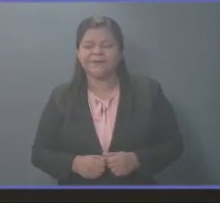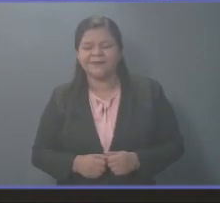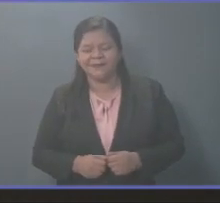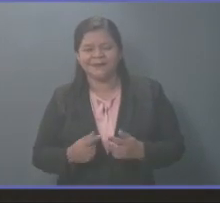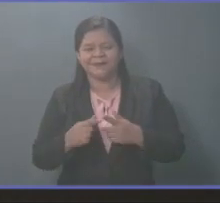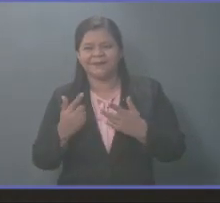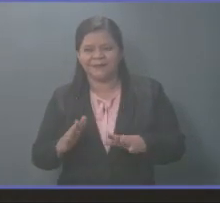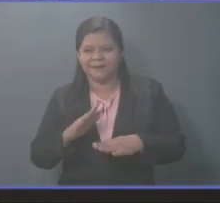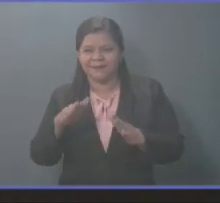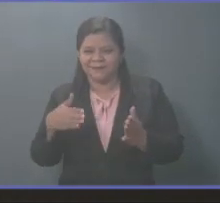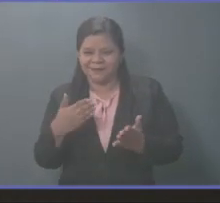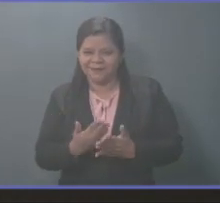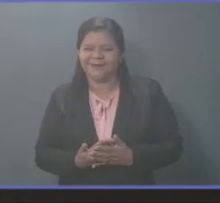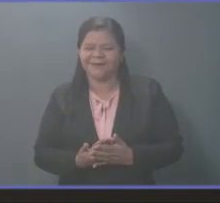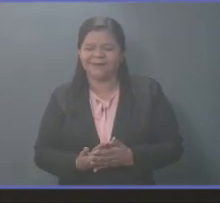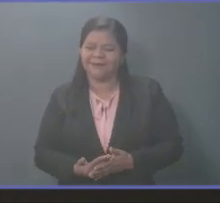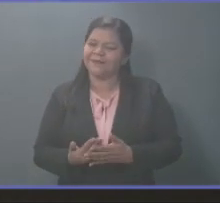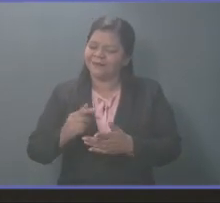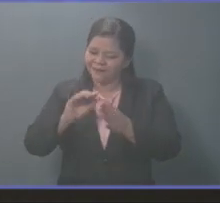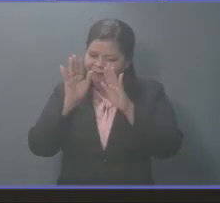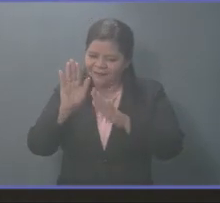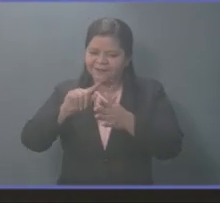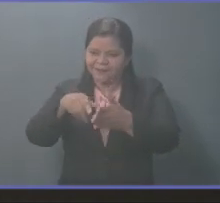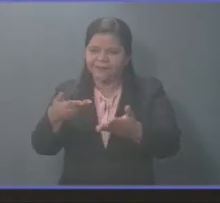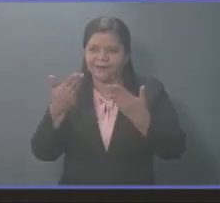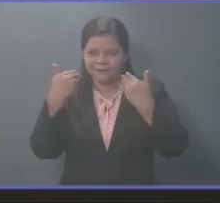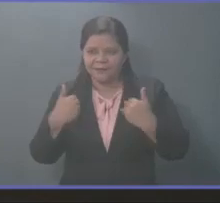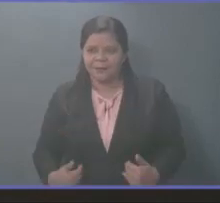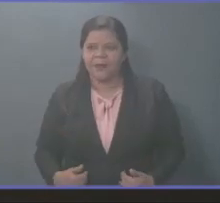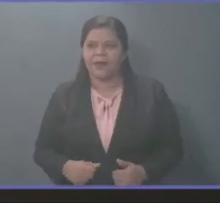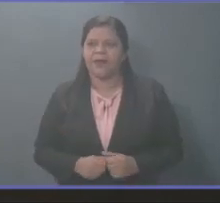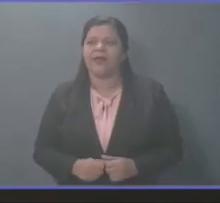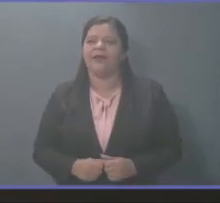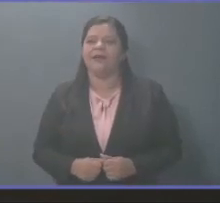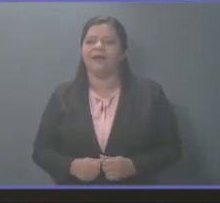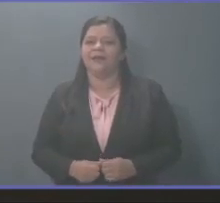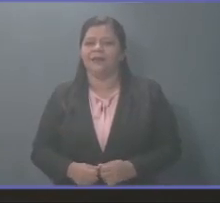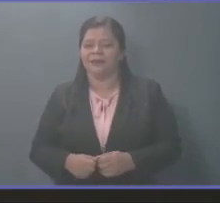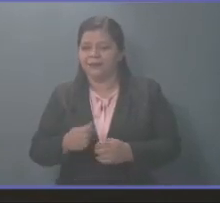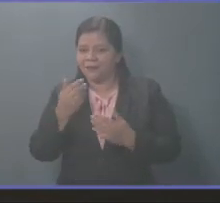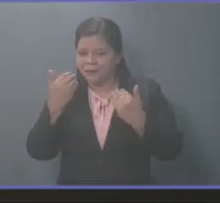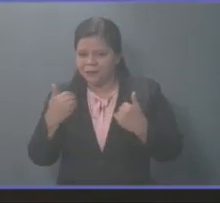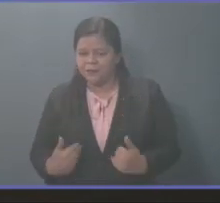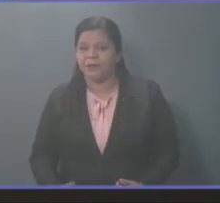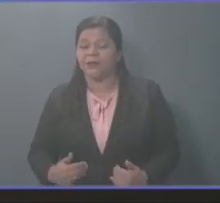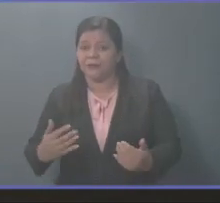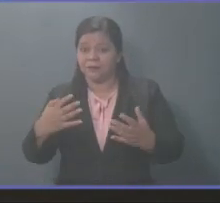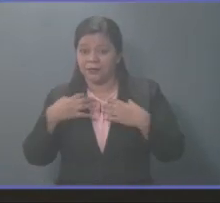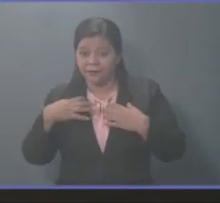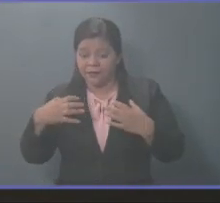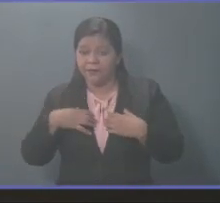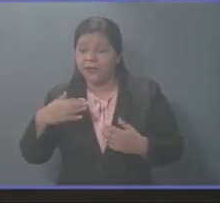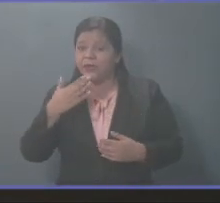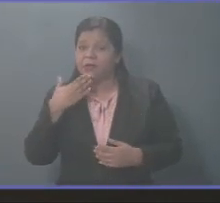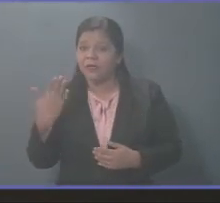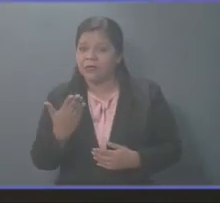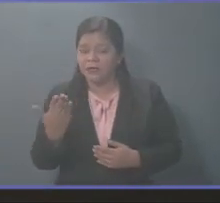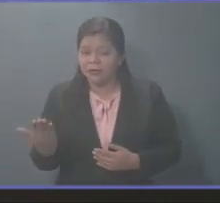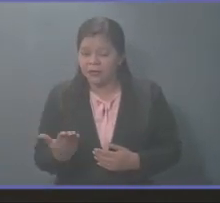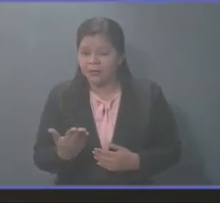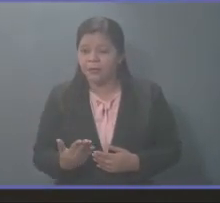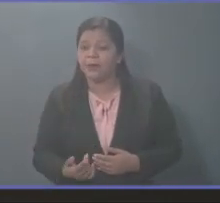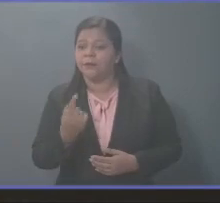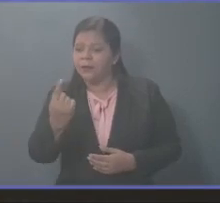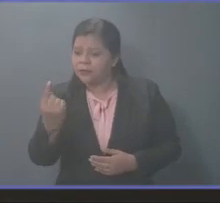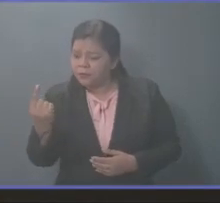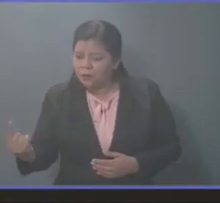de el respeto a los derechos humanos, porque son seres humanos los que viven en el campo y son seres